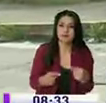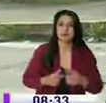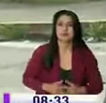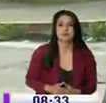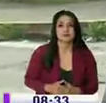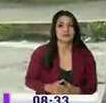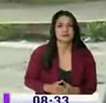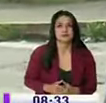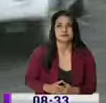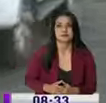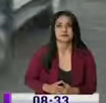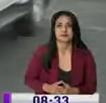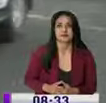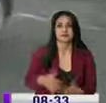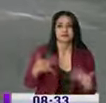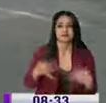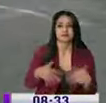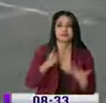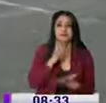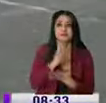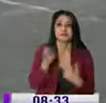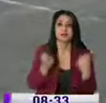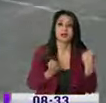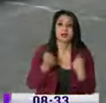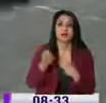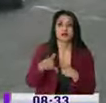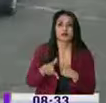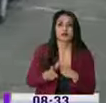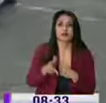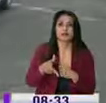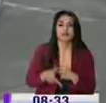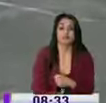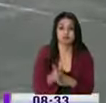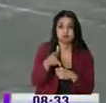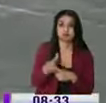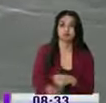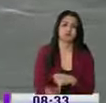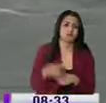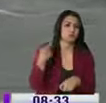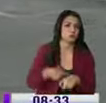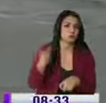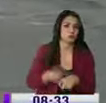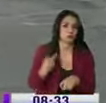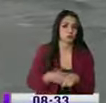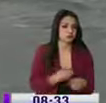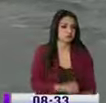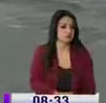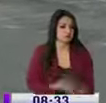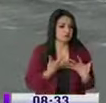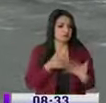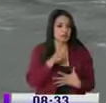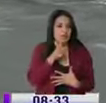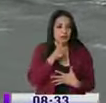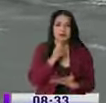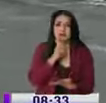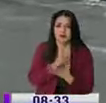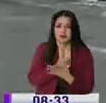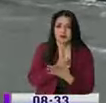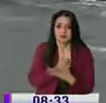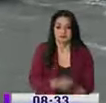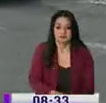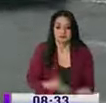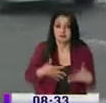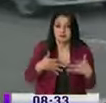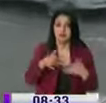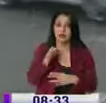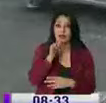cada vez los carros para caixa y eso es duro si llega hasta aquí el lago